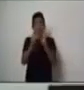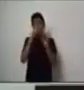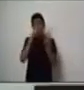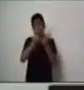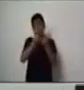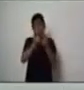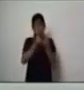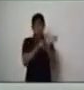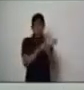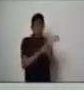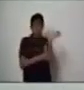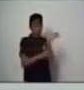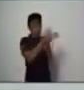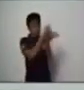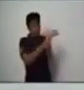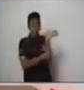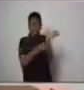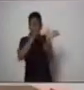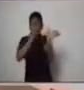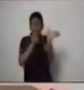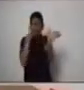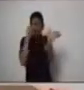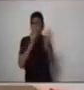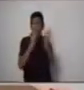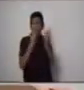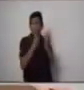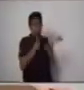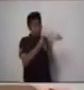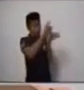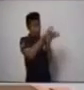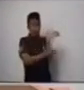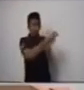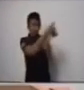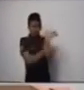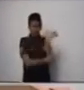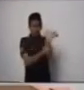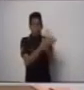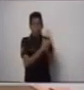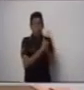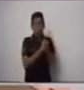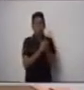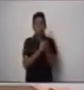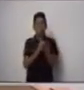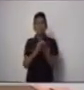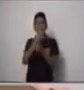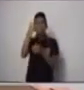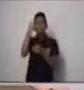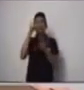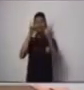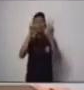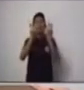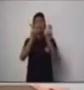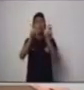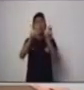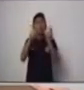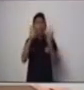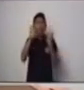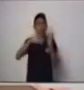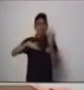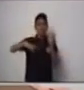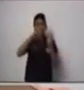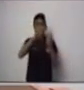tenemos muchas verduras. Verduras que son parte de la economía de nuestra